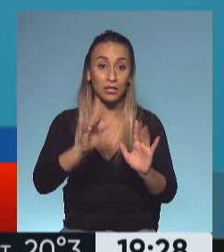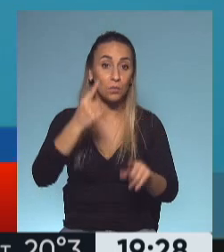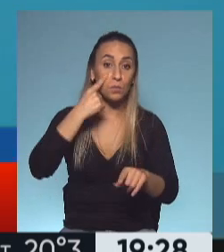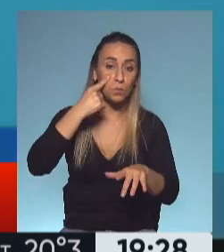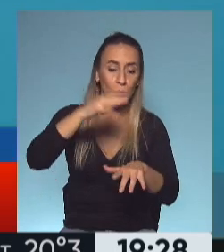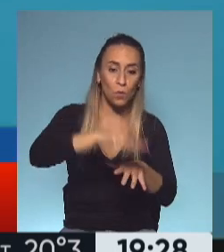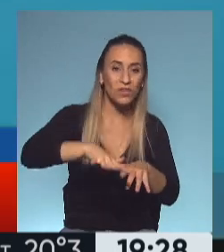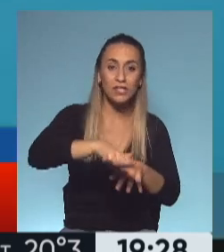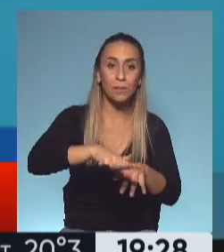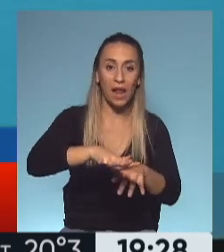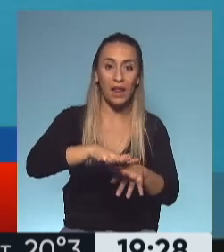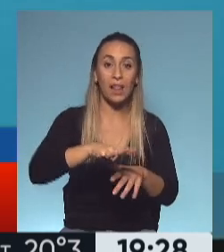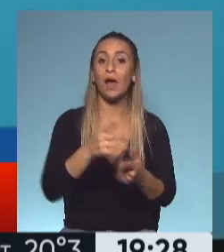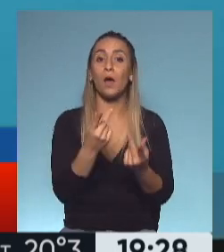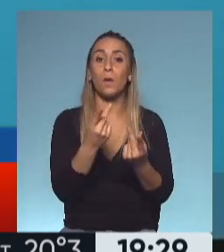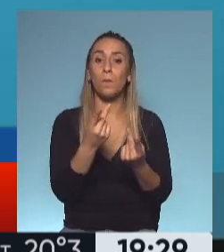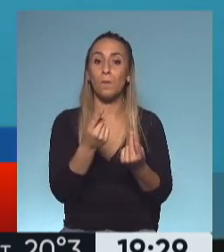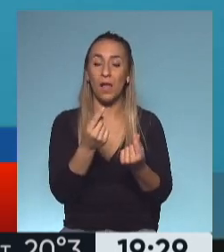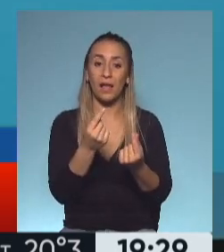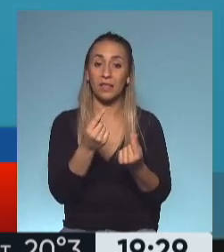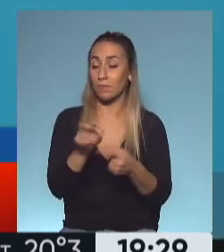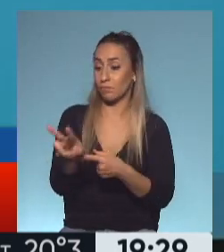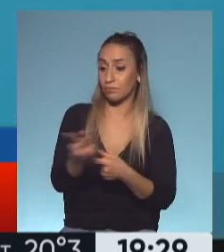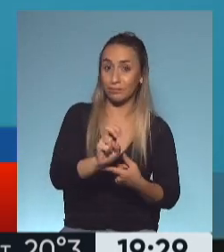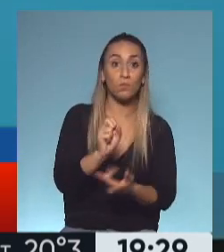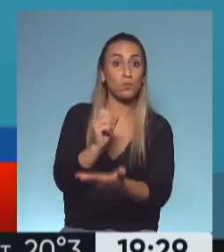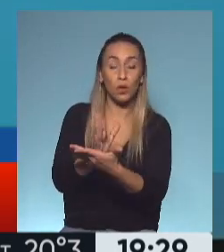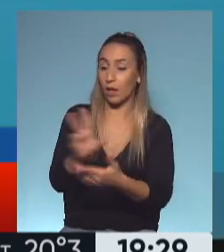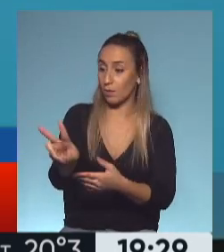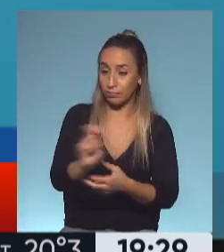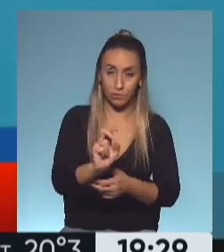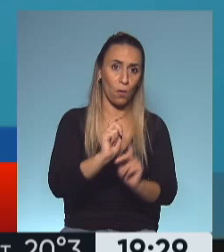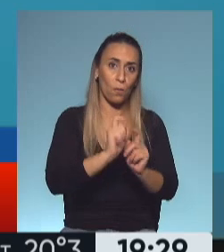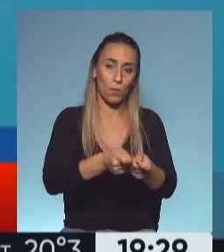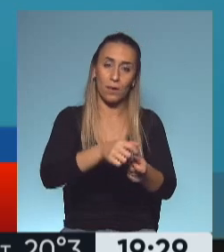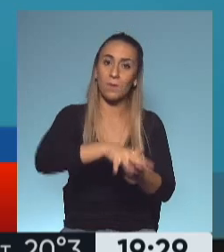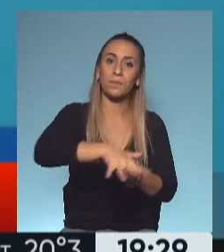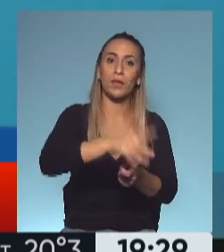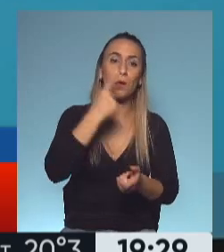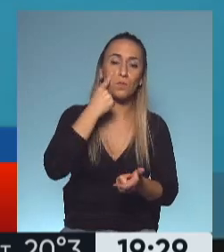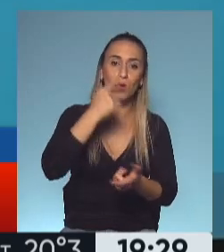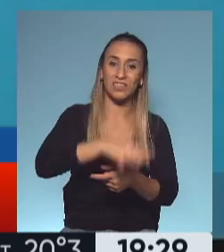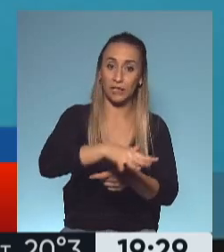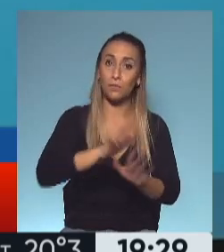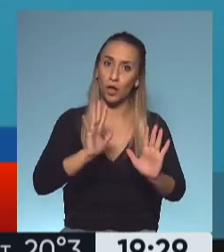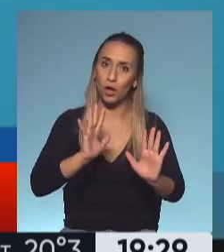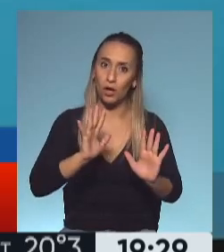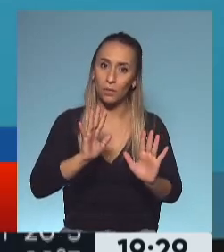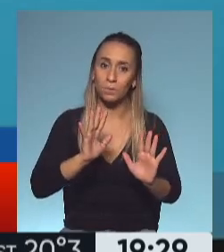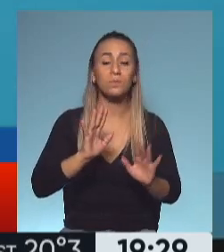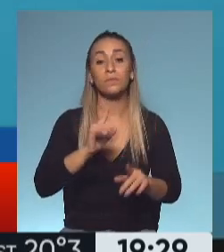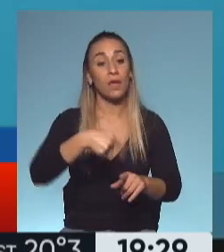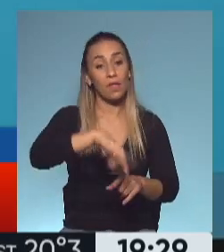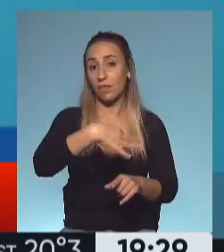municipal. El dinero después retorna al municipio, pero tienen que adherir los municipios al